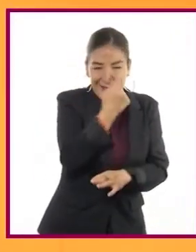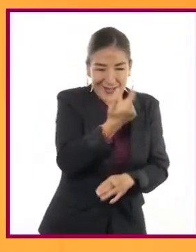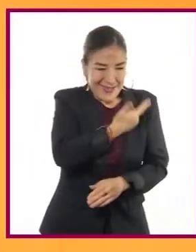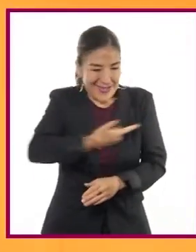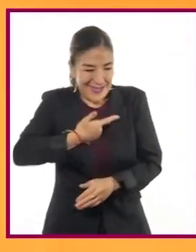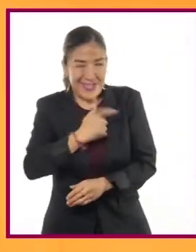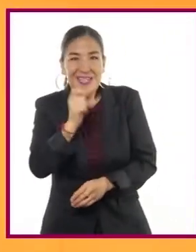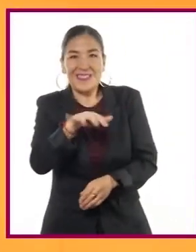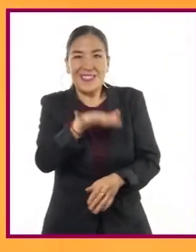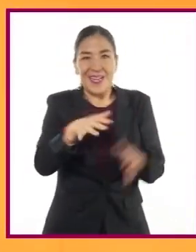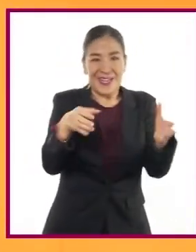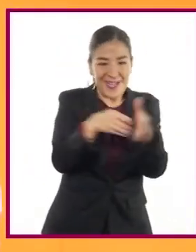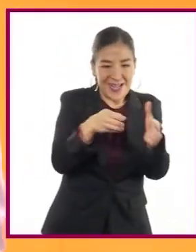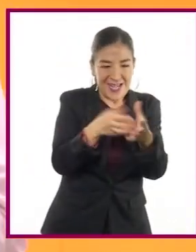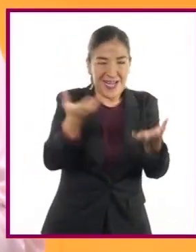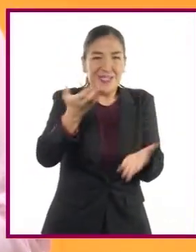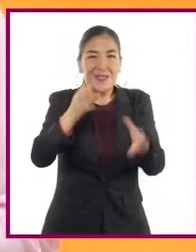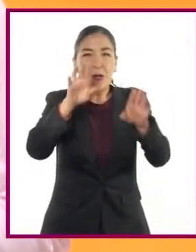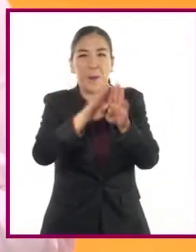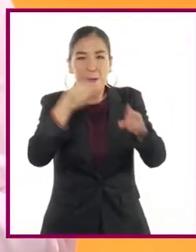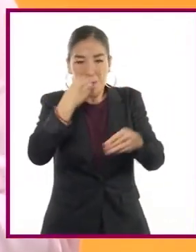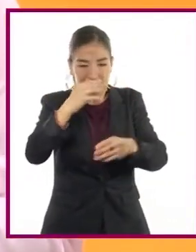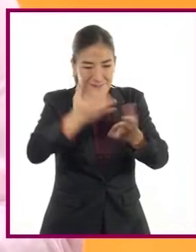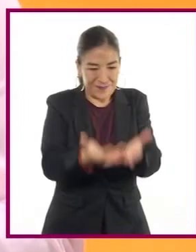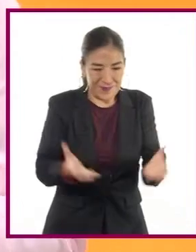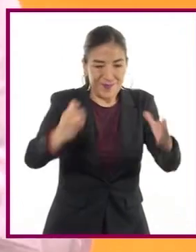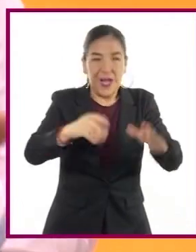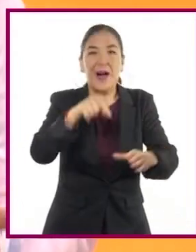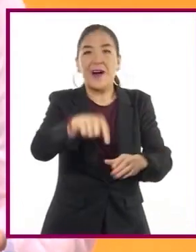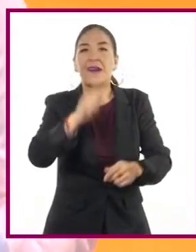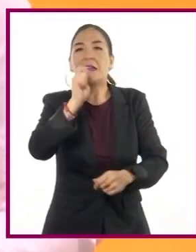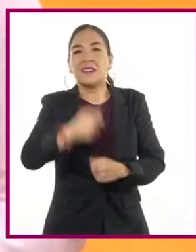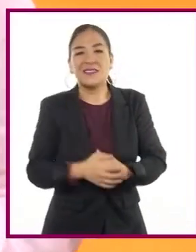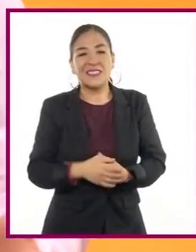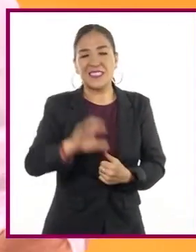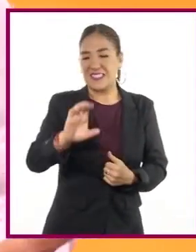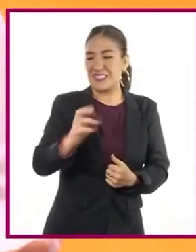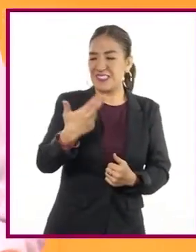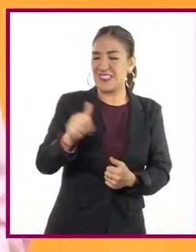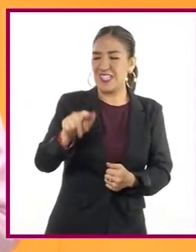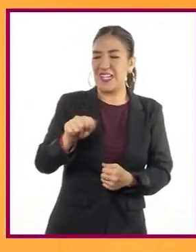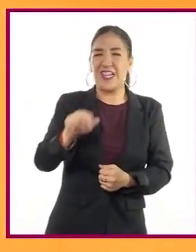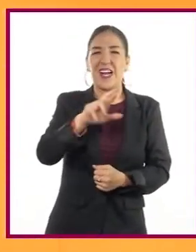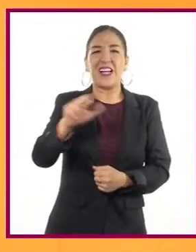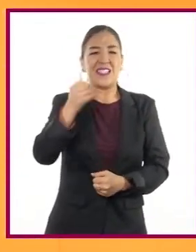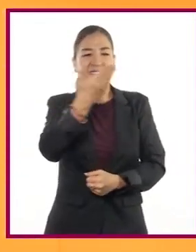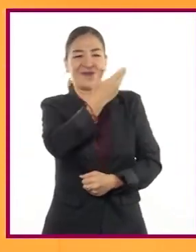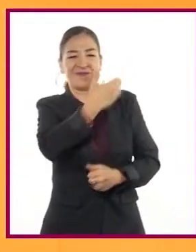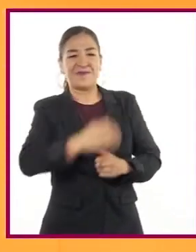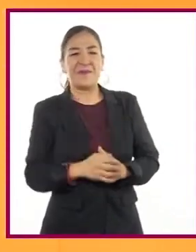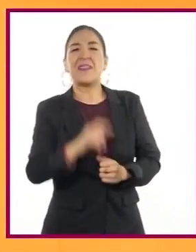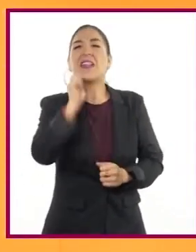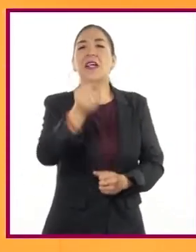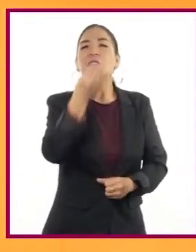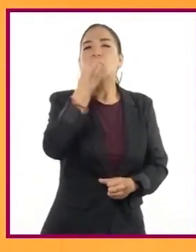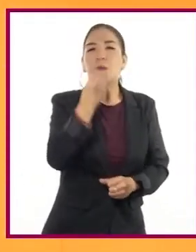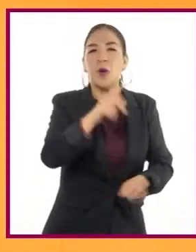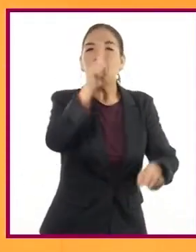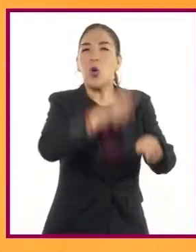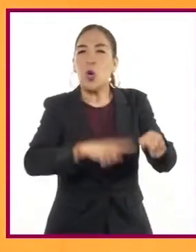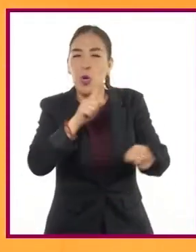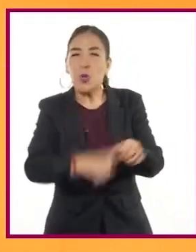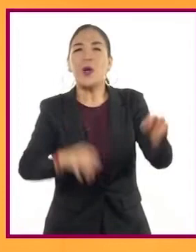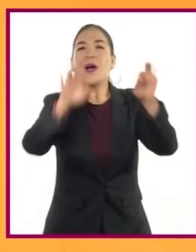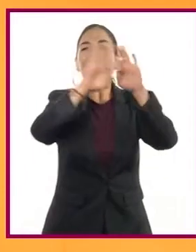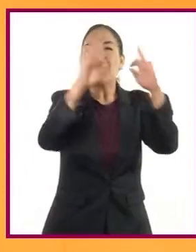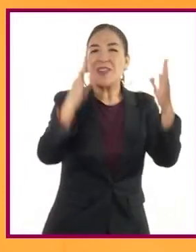alimentos saludables. Este tipo de comida que comúnmente llamamos chatarra es la que viene en empaques con colores,